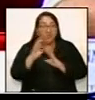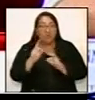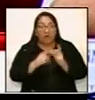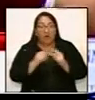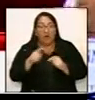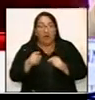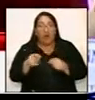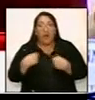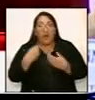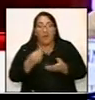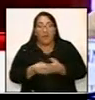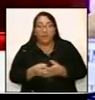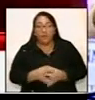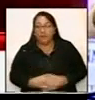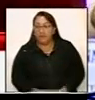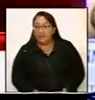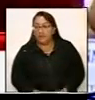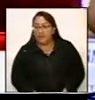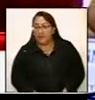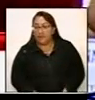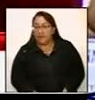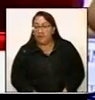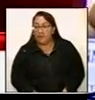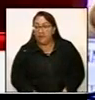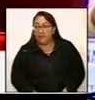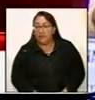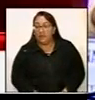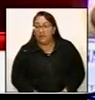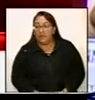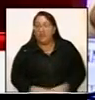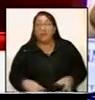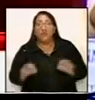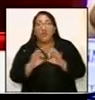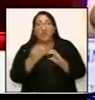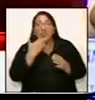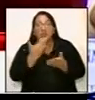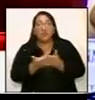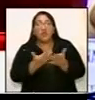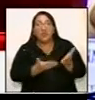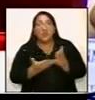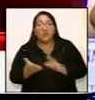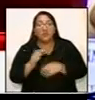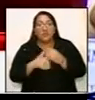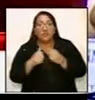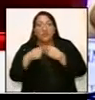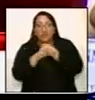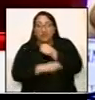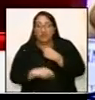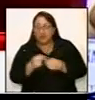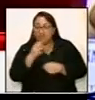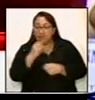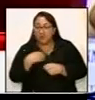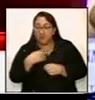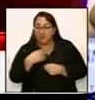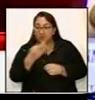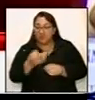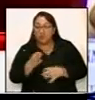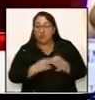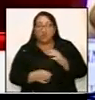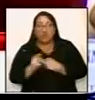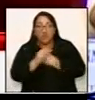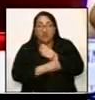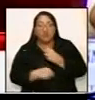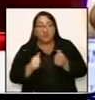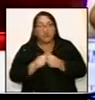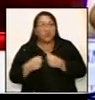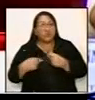uno tiene que ponerse alerta. Y es importante la transparencia de quien plantea una posición en nuestro país, diga que le financia un país